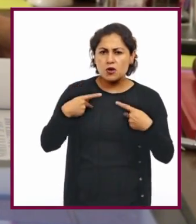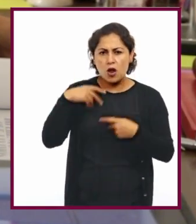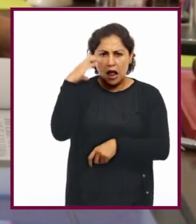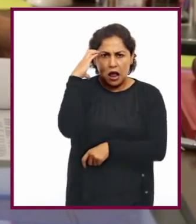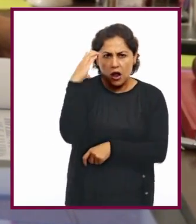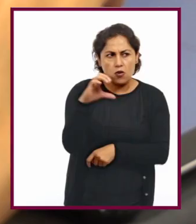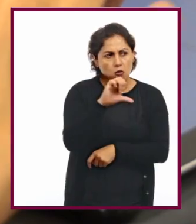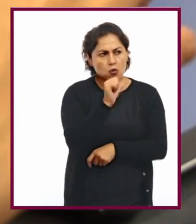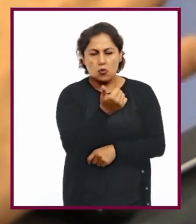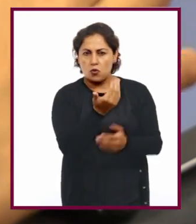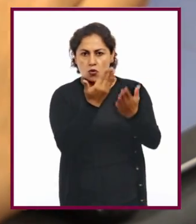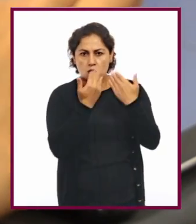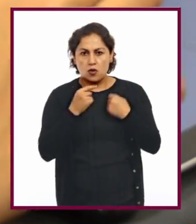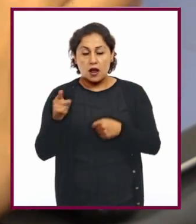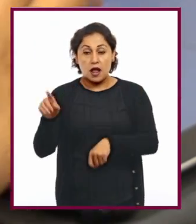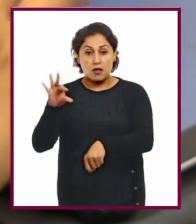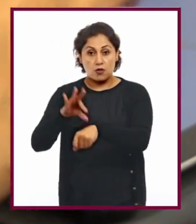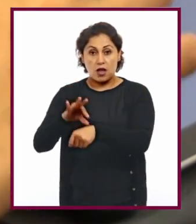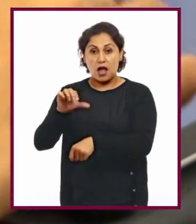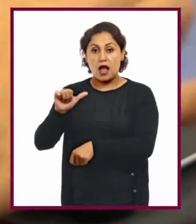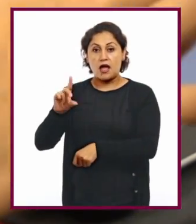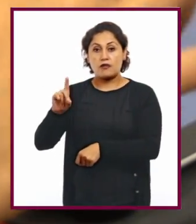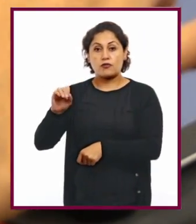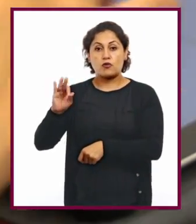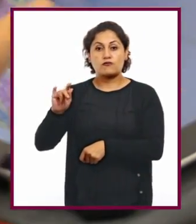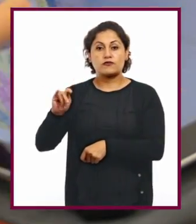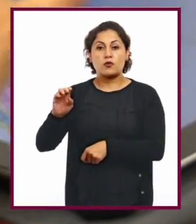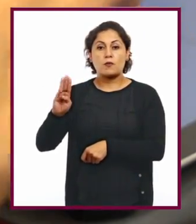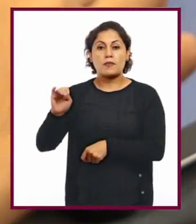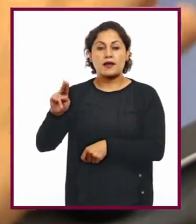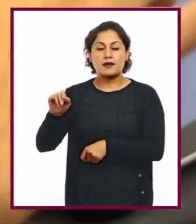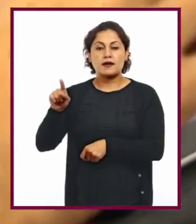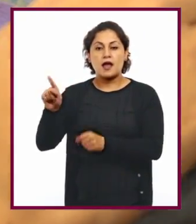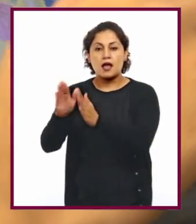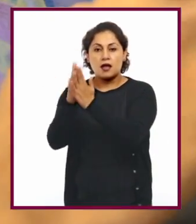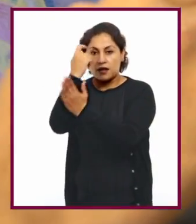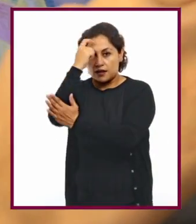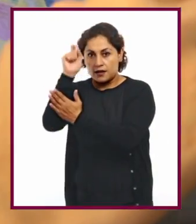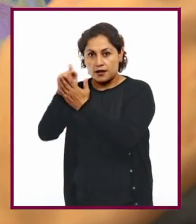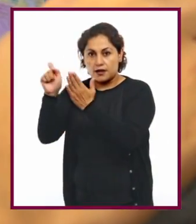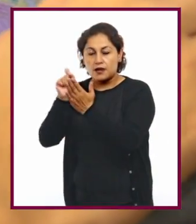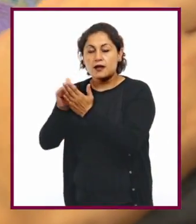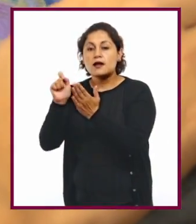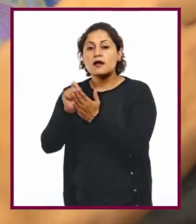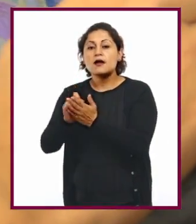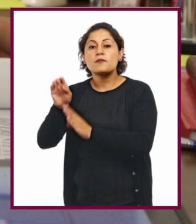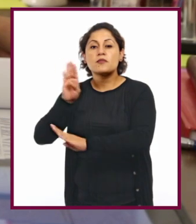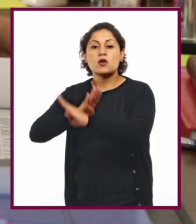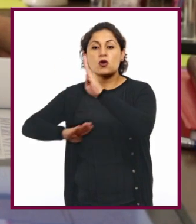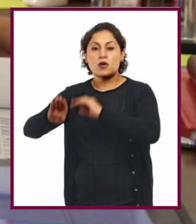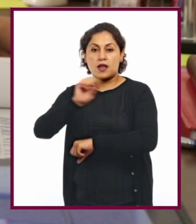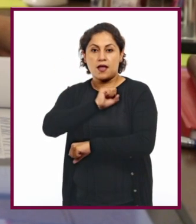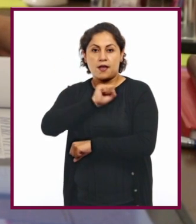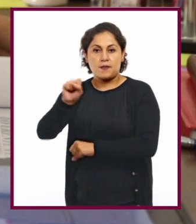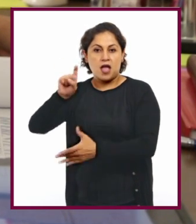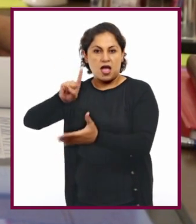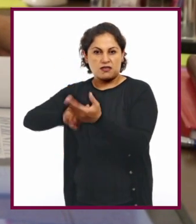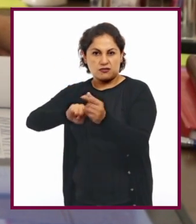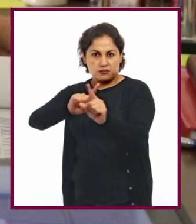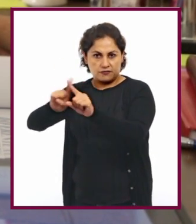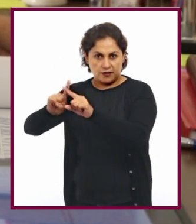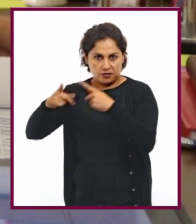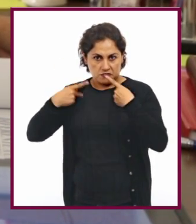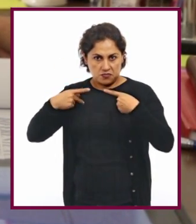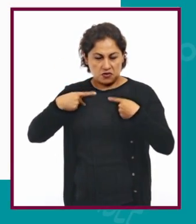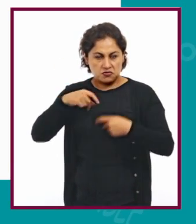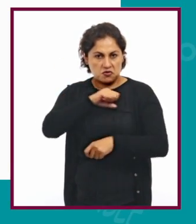que no lo es? Según el doctor Adolf Tobeña, que escribió el libro Neurología de la Maldad, Mentes Predadoras y